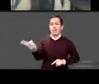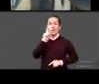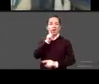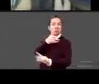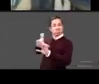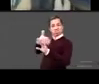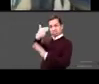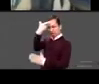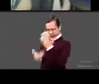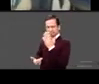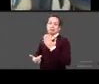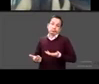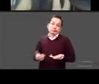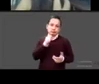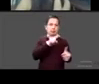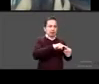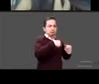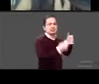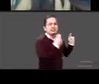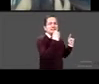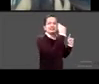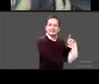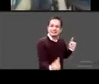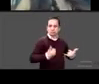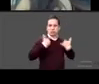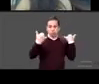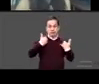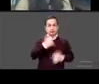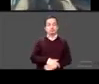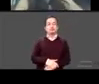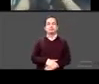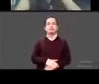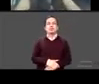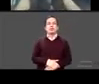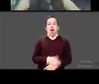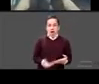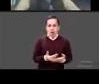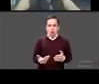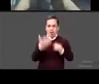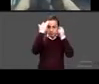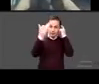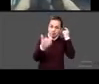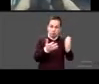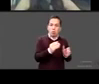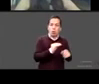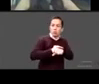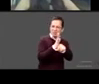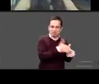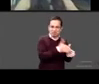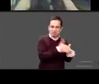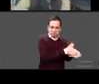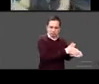adolescentes. Ahora por la pandemia, las situaciones de estrés que provocan la inseguridad económica o el encierro pueden